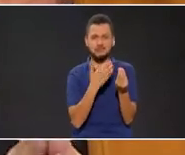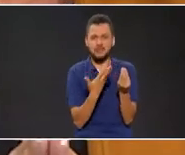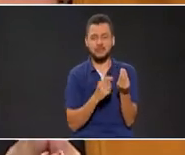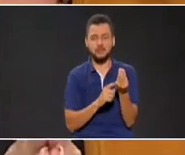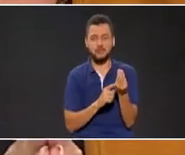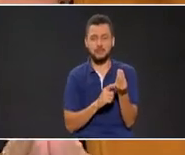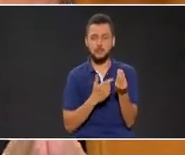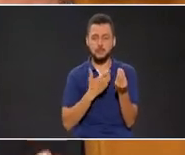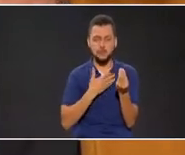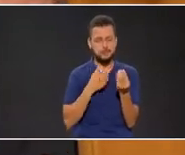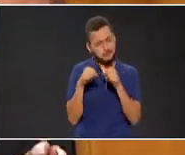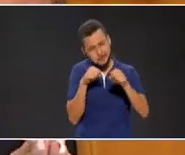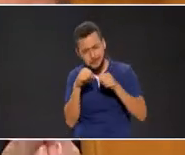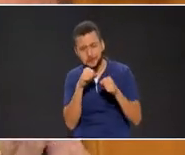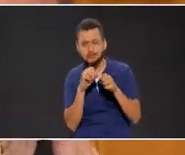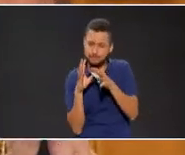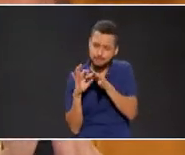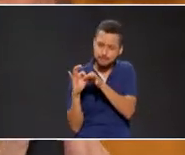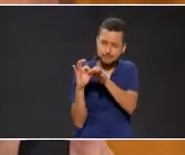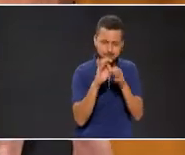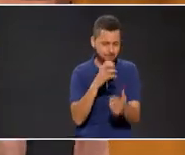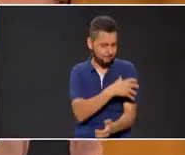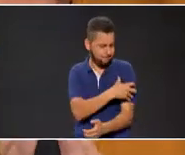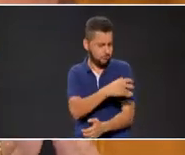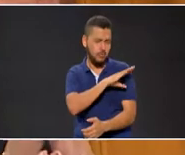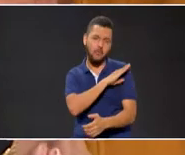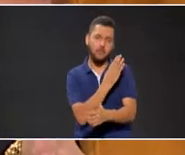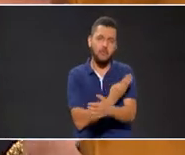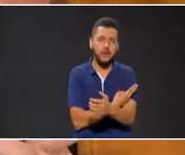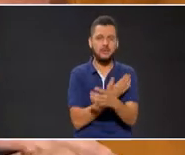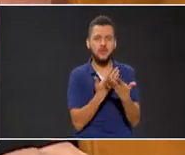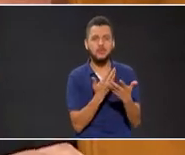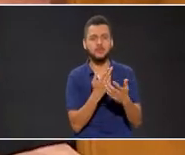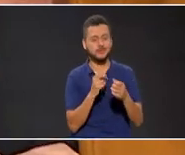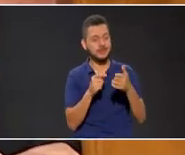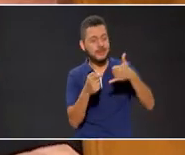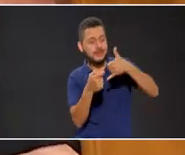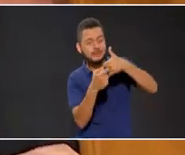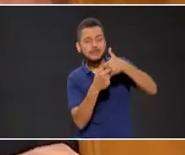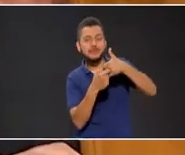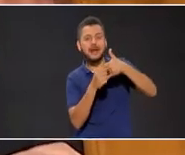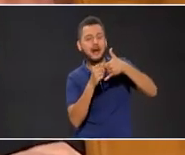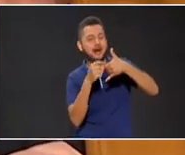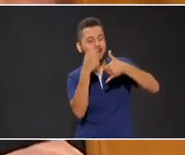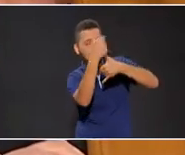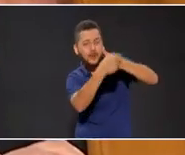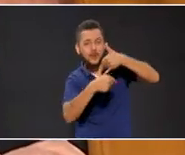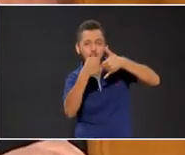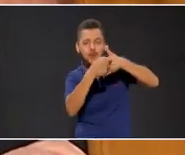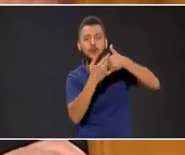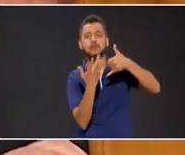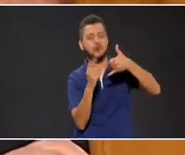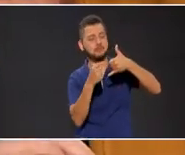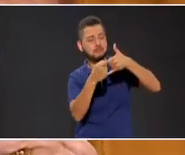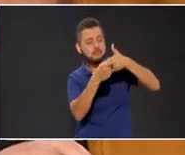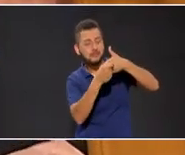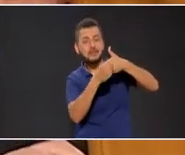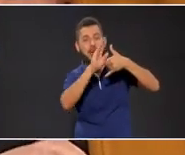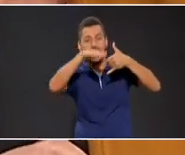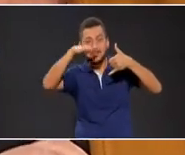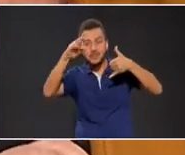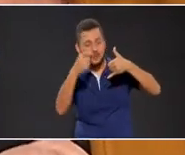fuerza dentro de a nivel nacional y a nivel de antioquia nivel de medellín la razón es que